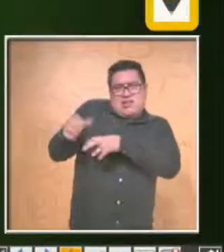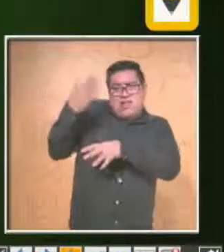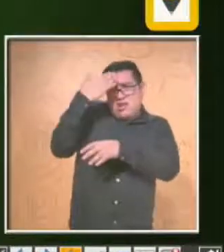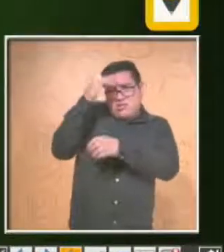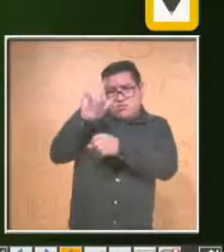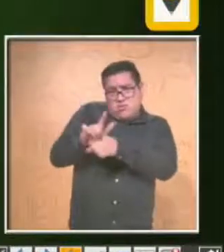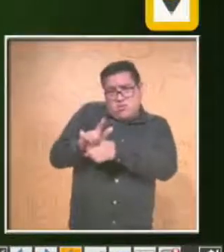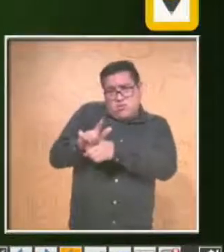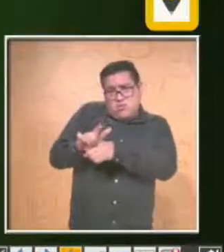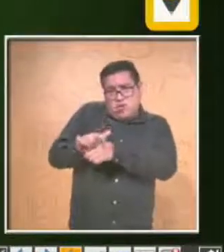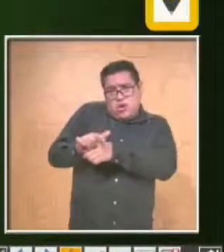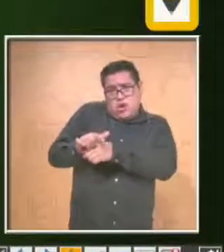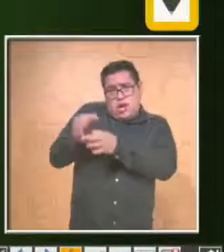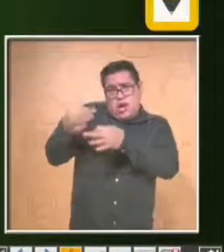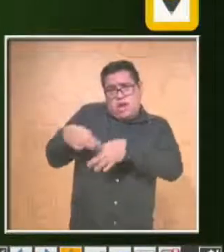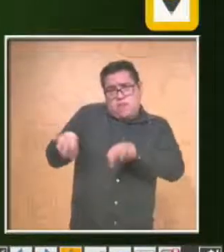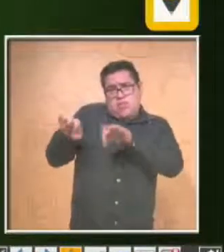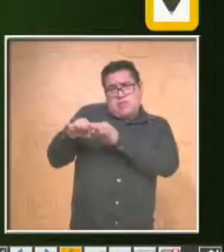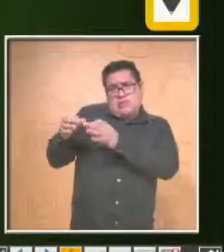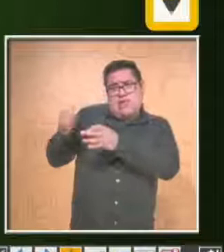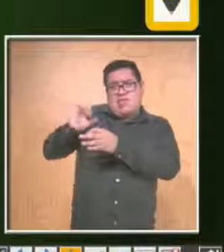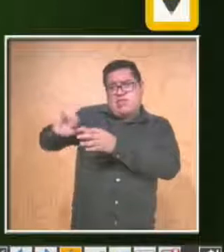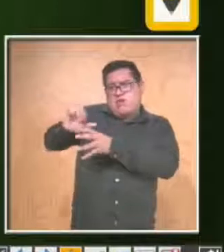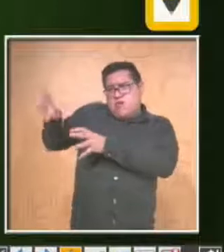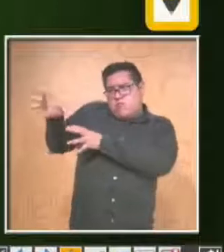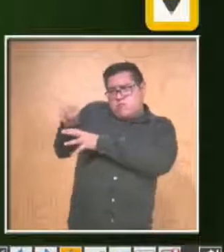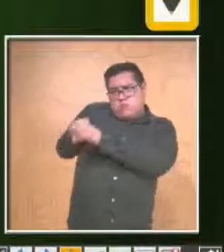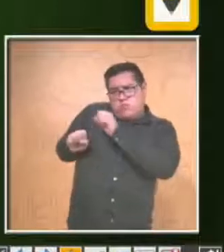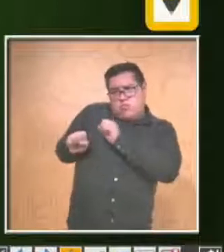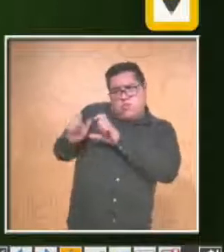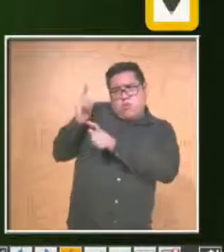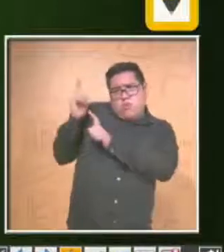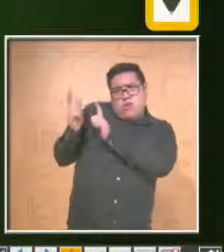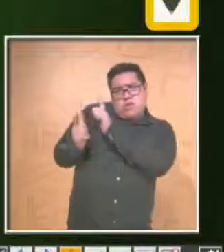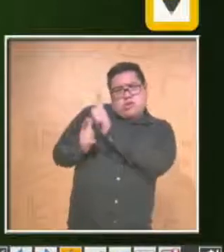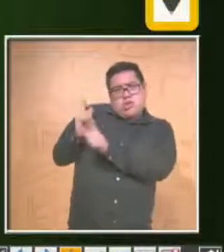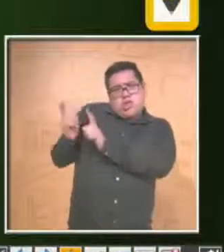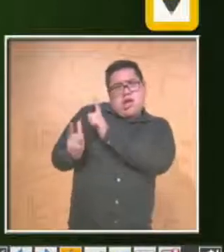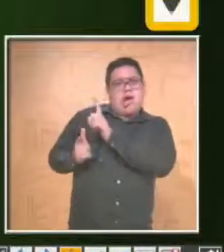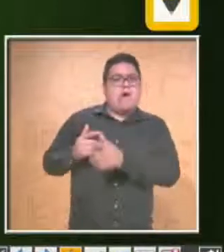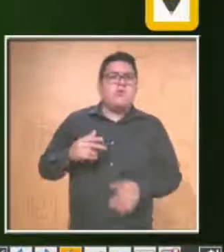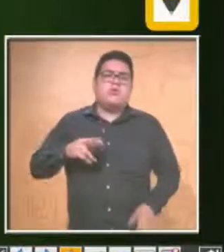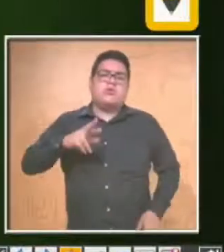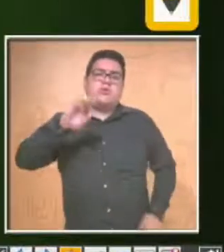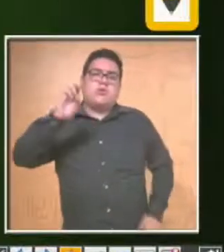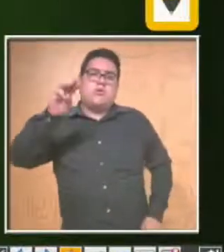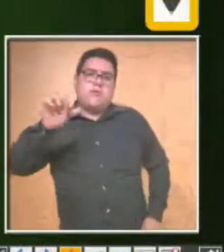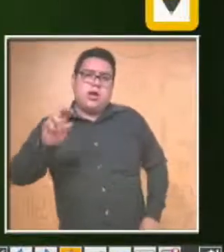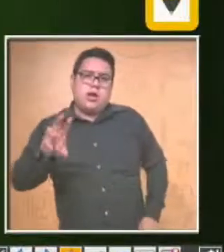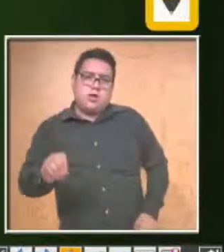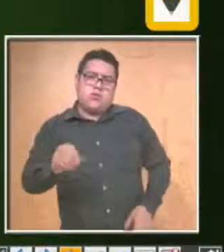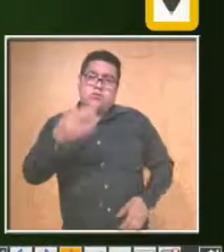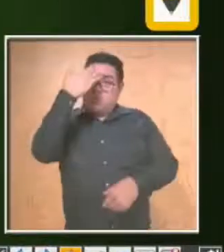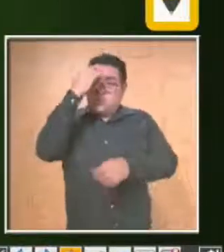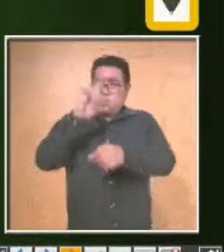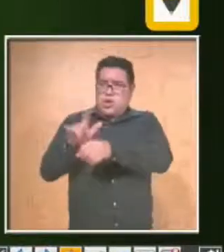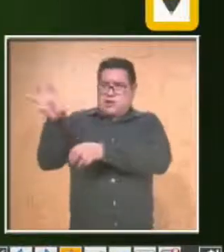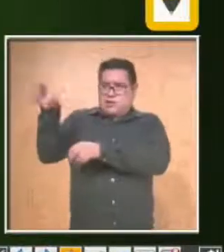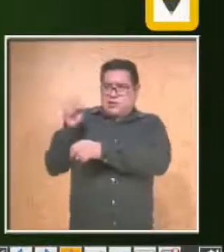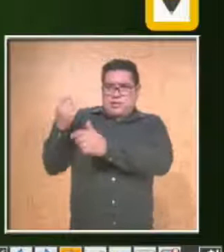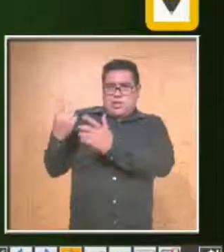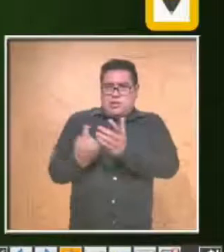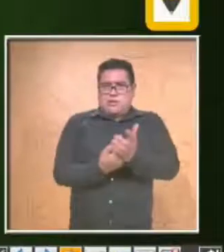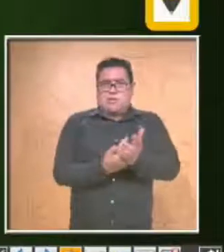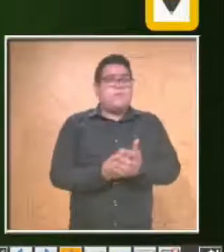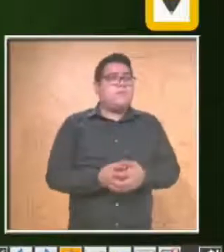elementos de aquellas culturas antiguas como la griega y como la romana, elementos culturales. Y aparece a la derecha Erasmo